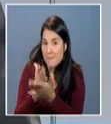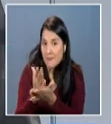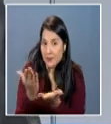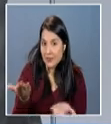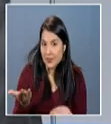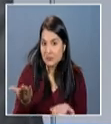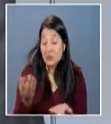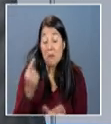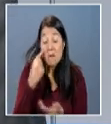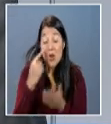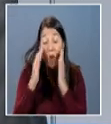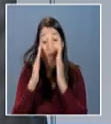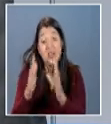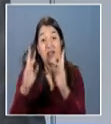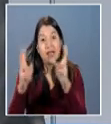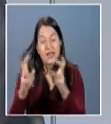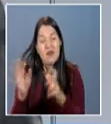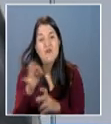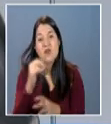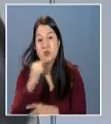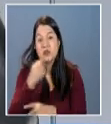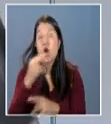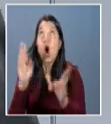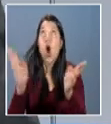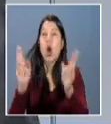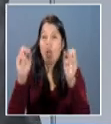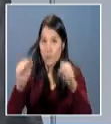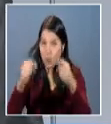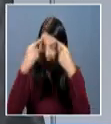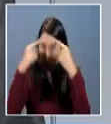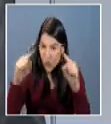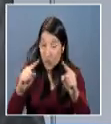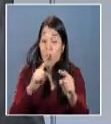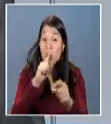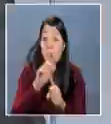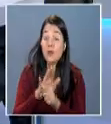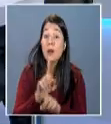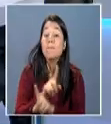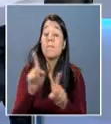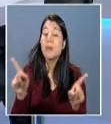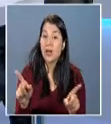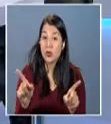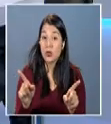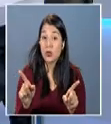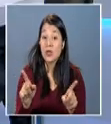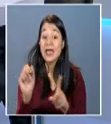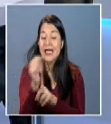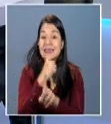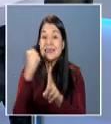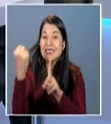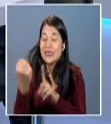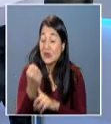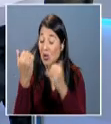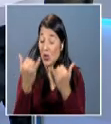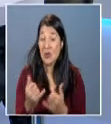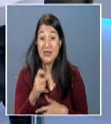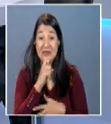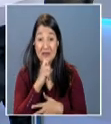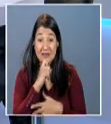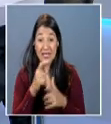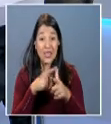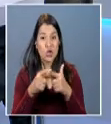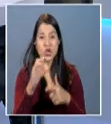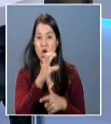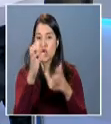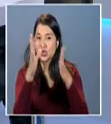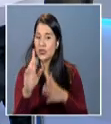están abordando el tema de una forma bastante seria y ojalá eso se llegue a la práctica. Pero lo cierto del caso es que la situación está tan crítica que el costarricense